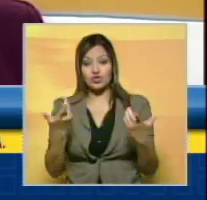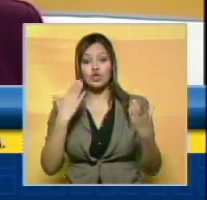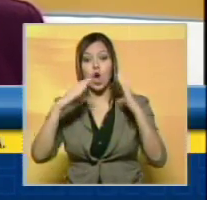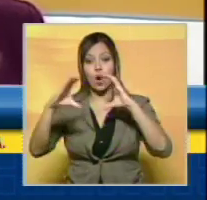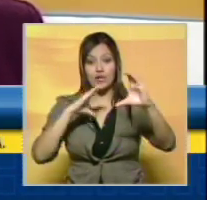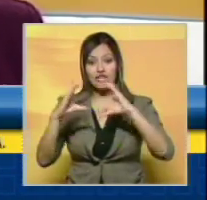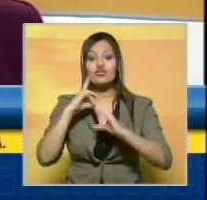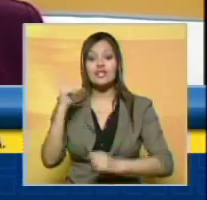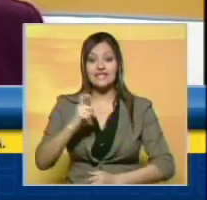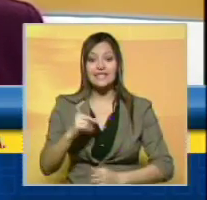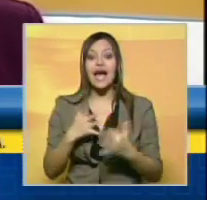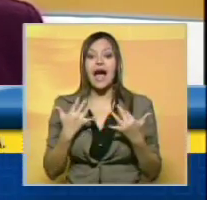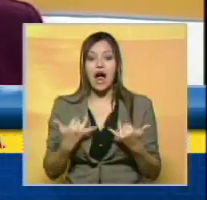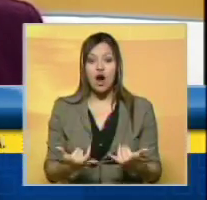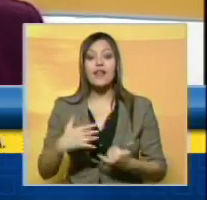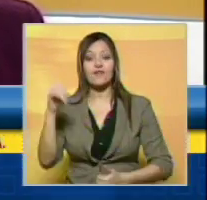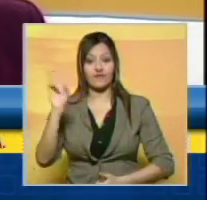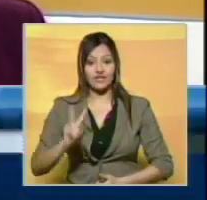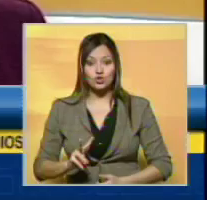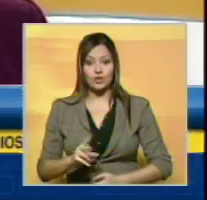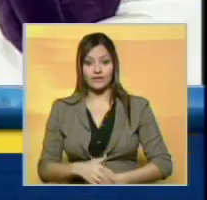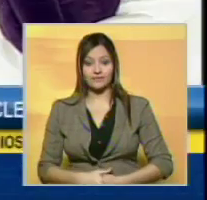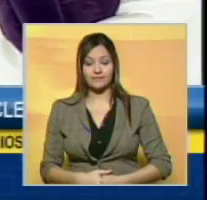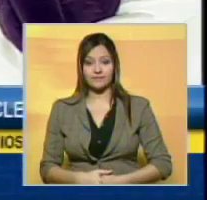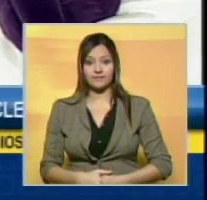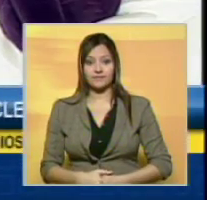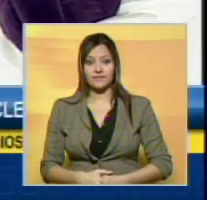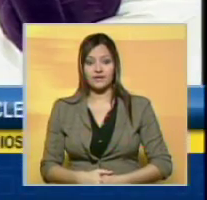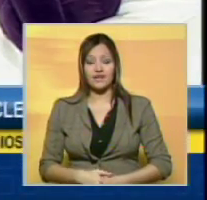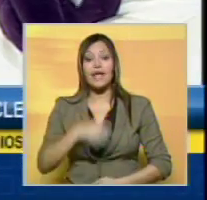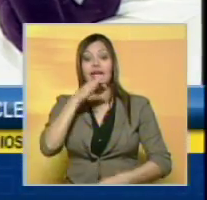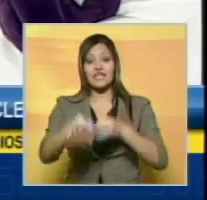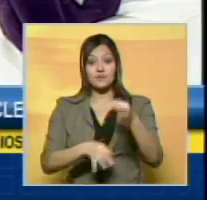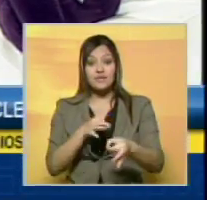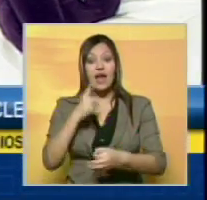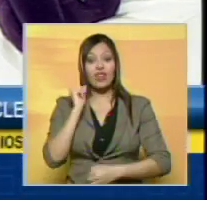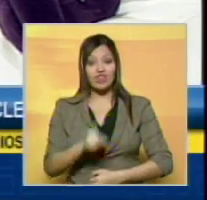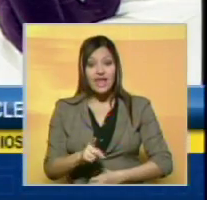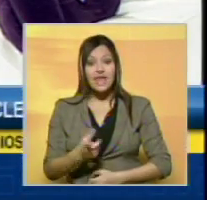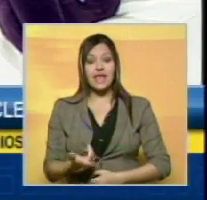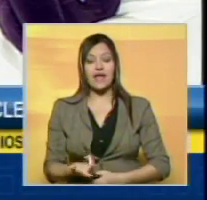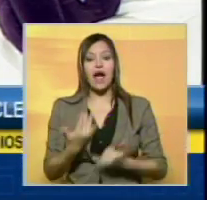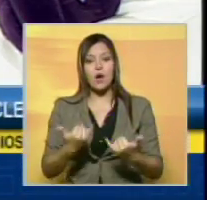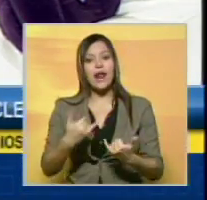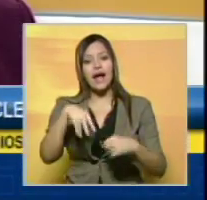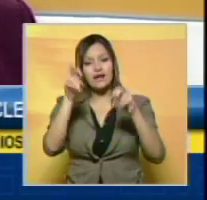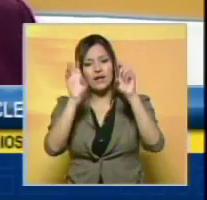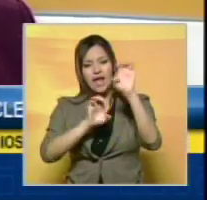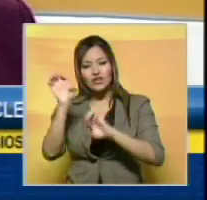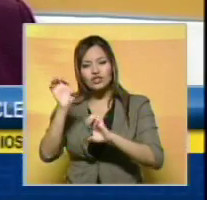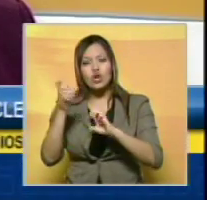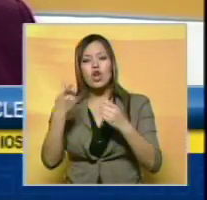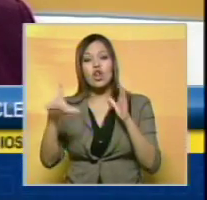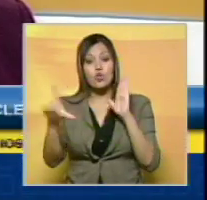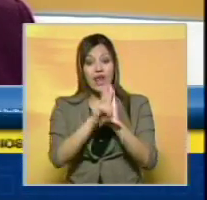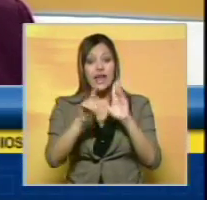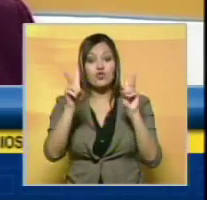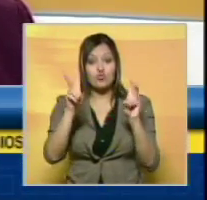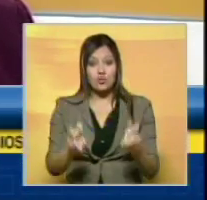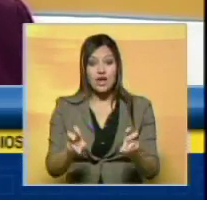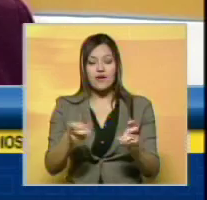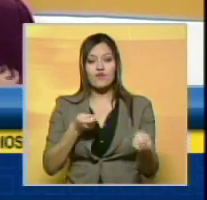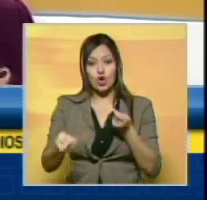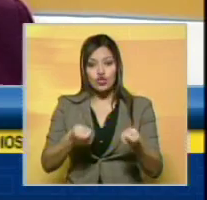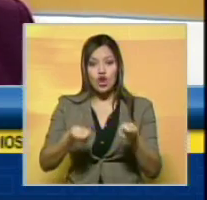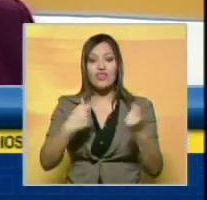que se necesita en este momento en Venezuela. Stelling agregó que se tendría que llevar a cabo una revisión de la ley de responsabilidad social,